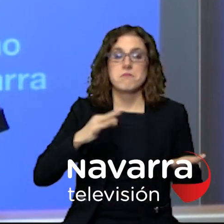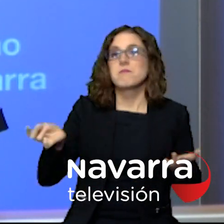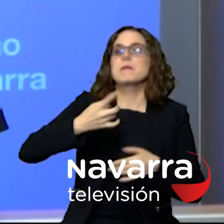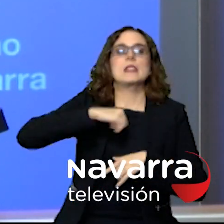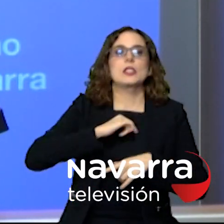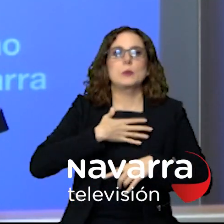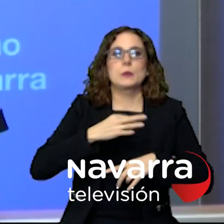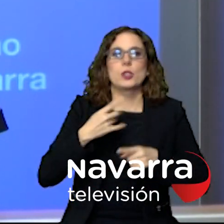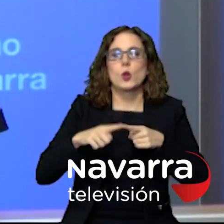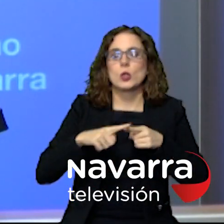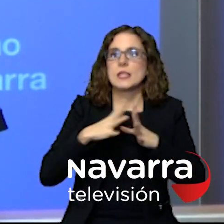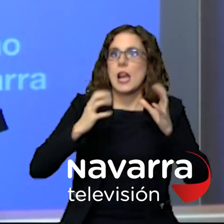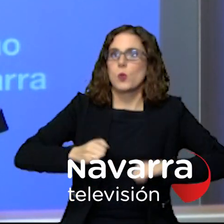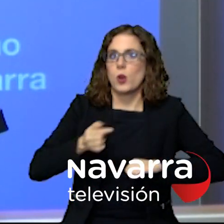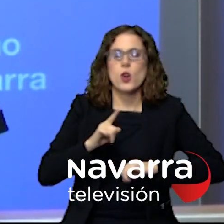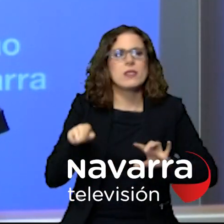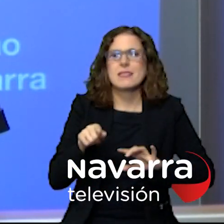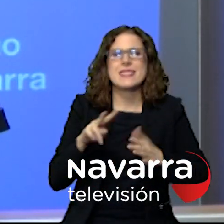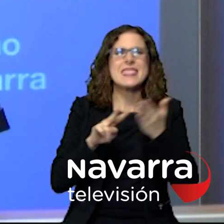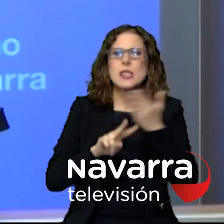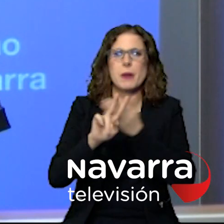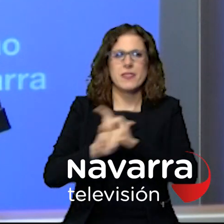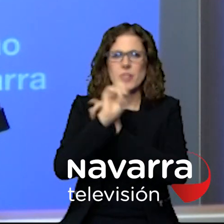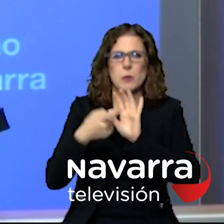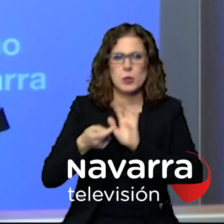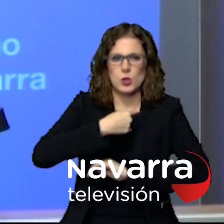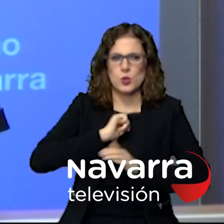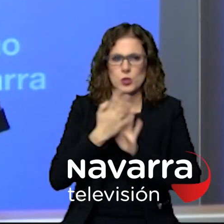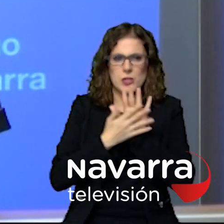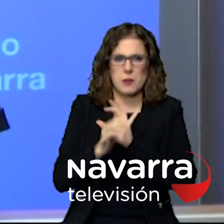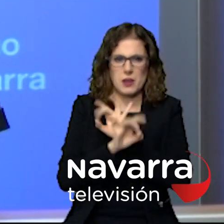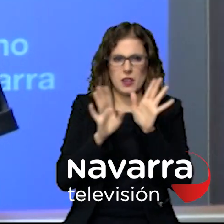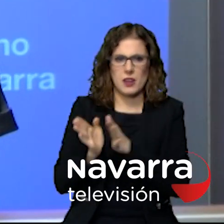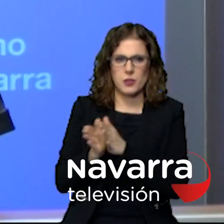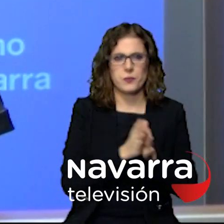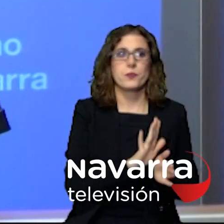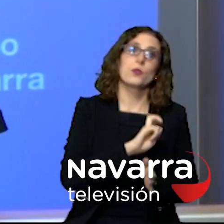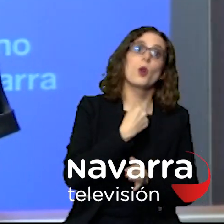puedan surgir. Eso es absolutamente transparente. Por parte de los socios no va haber ningún tipo de problema.